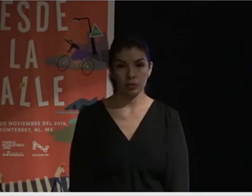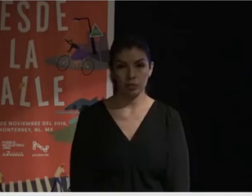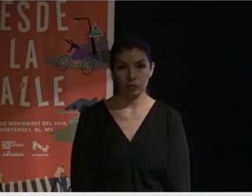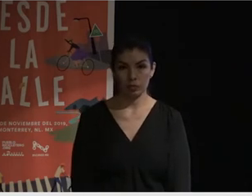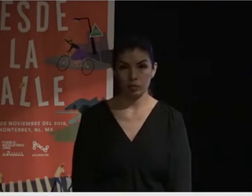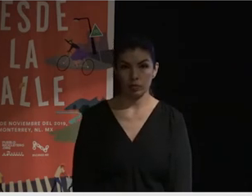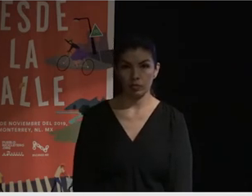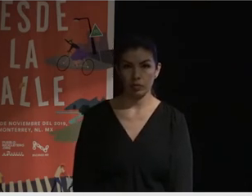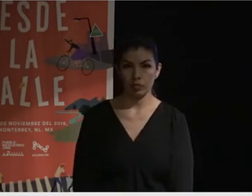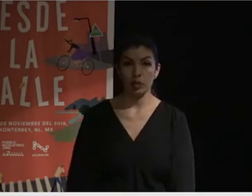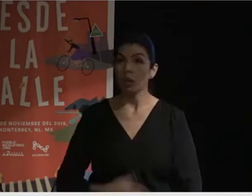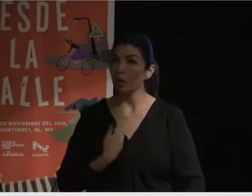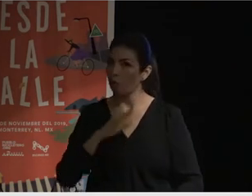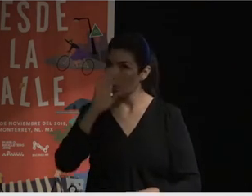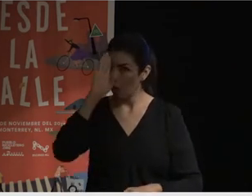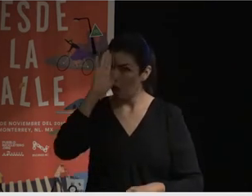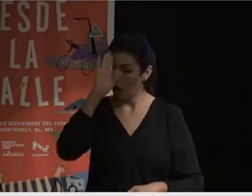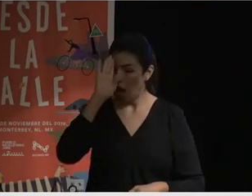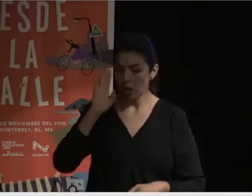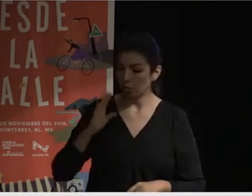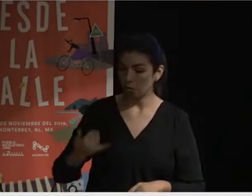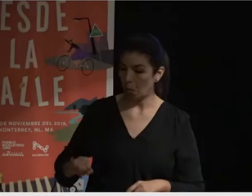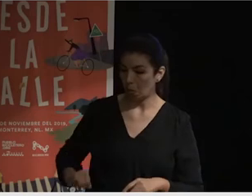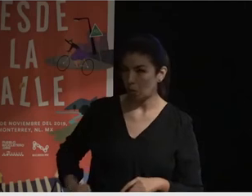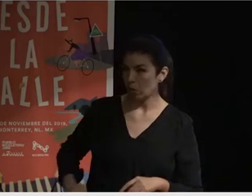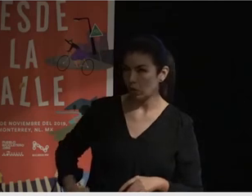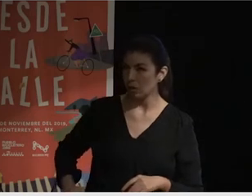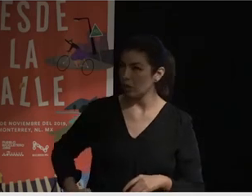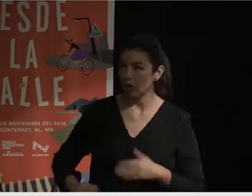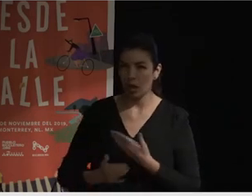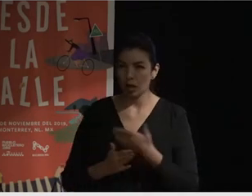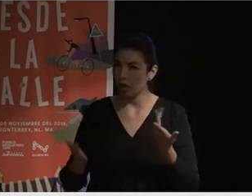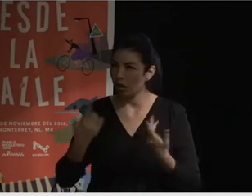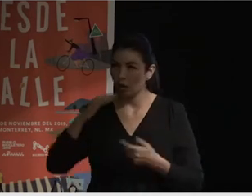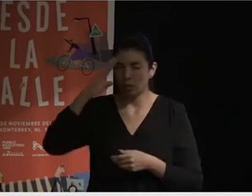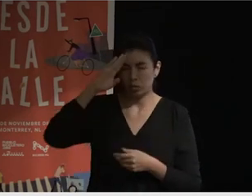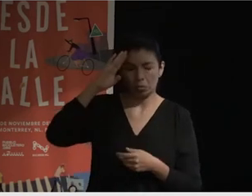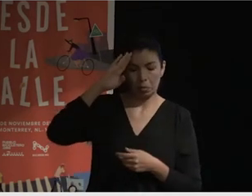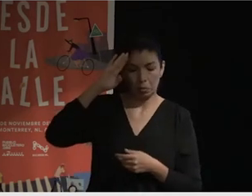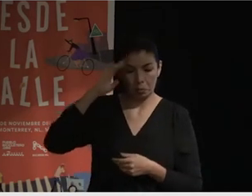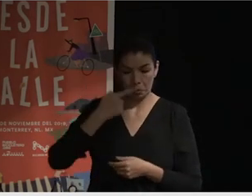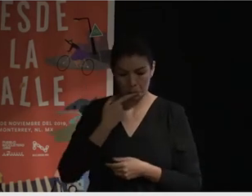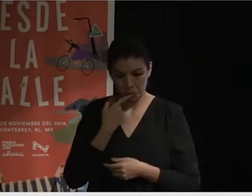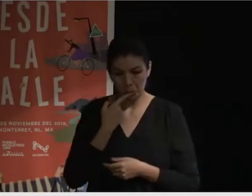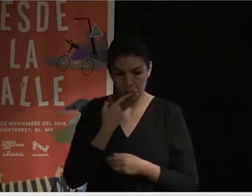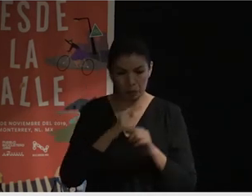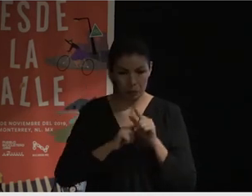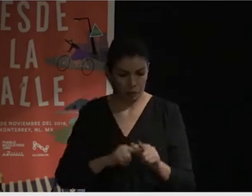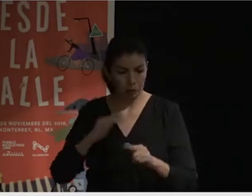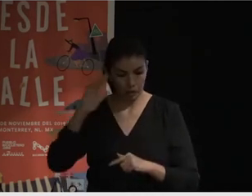y es una provocación perceptual la que generan en mí y la